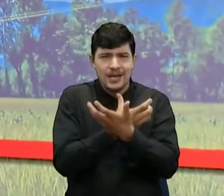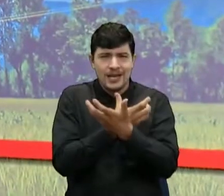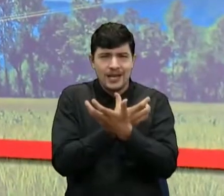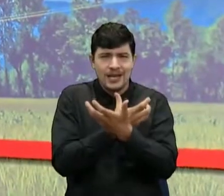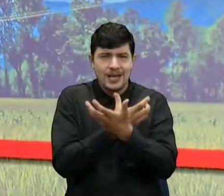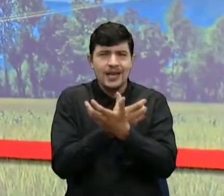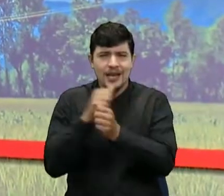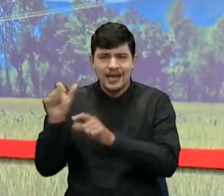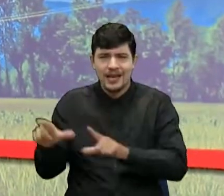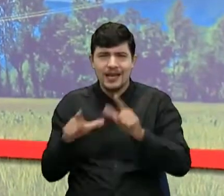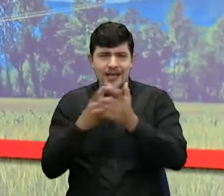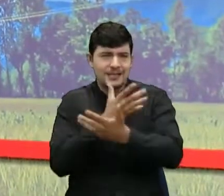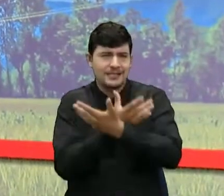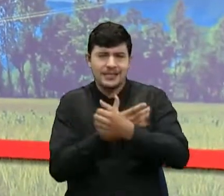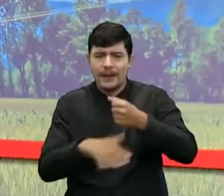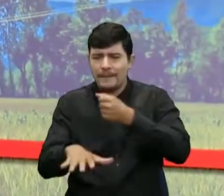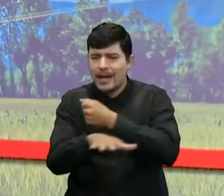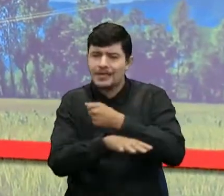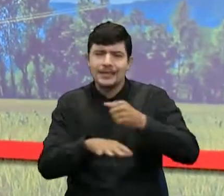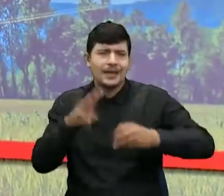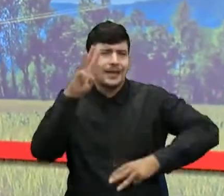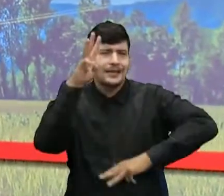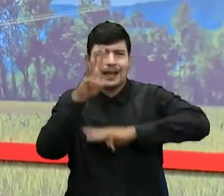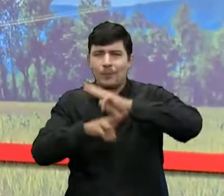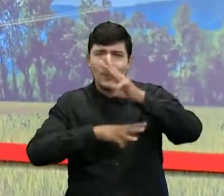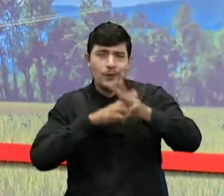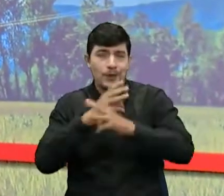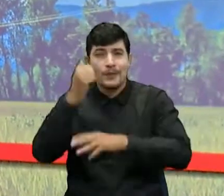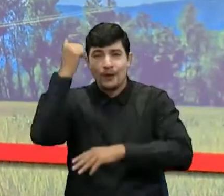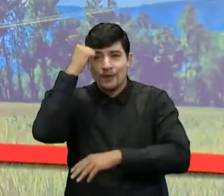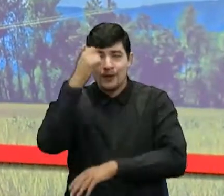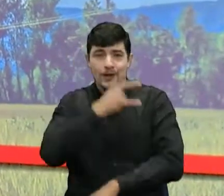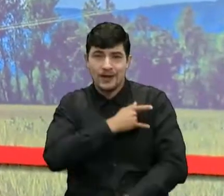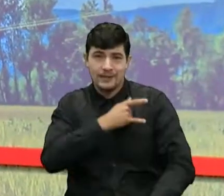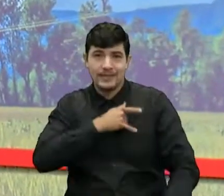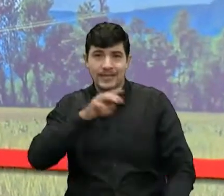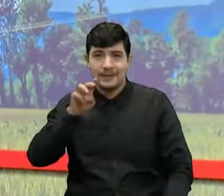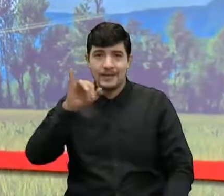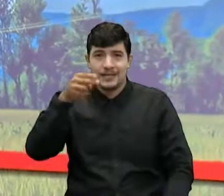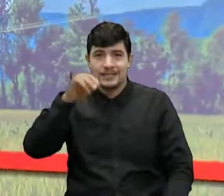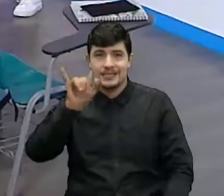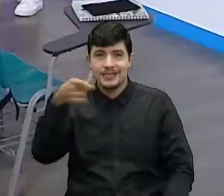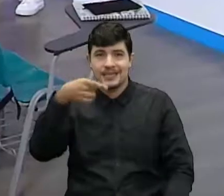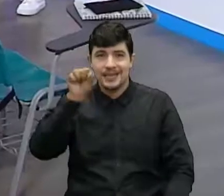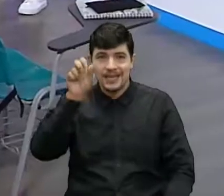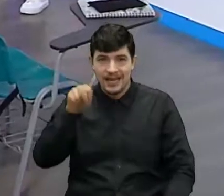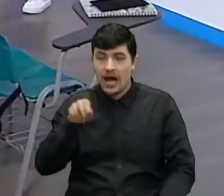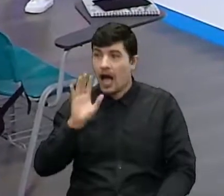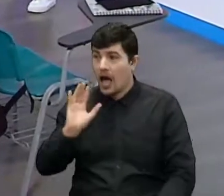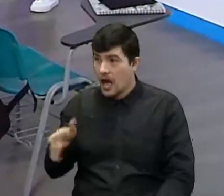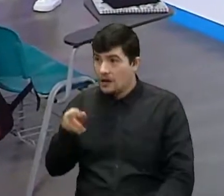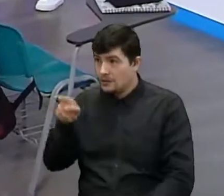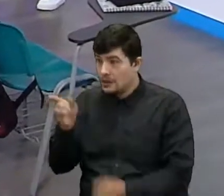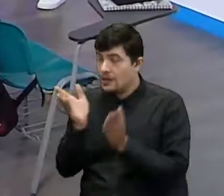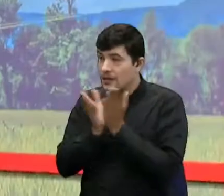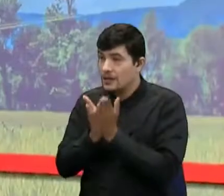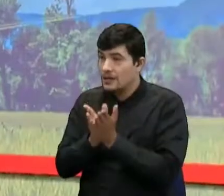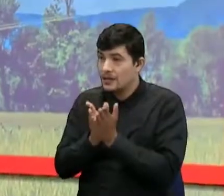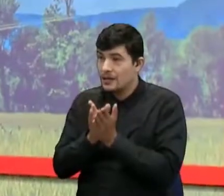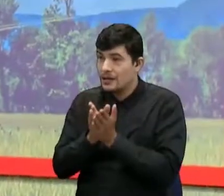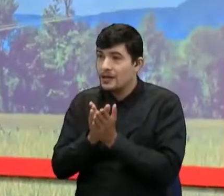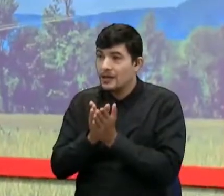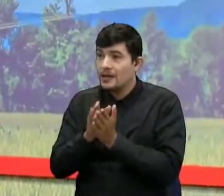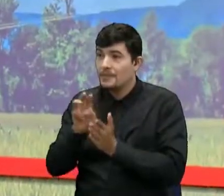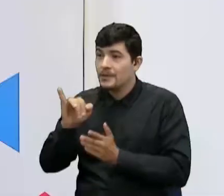ciencias más básicas del mundo Profesor de la Universidad de Michigan Ah, usted estudió en Michigan Sí, sí, sí, Michigan